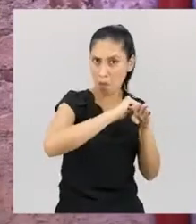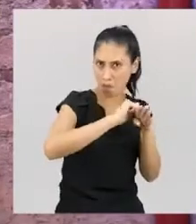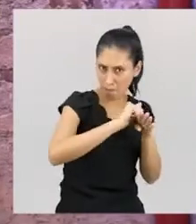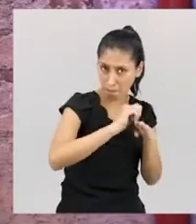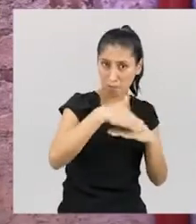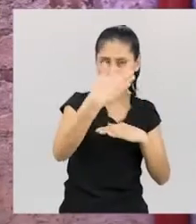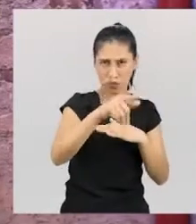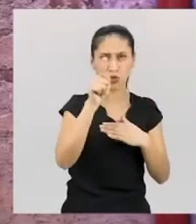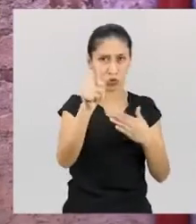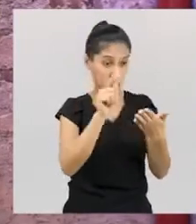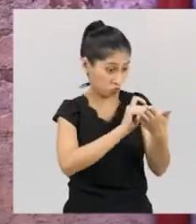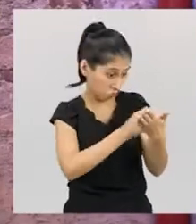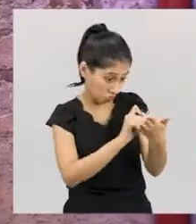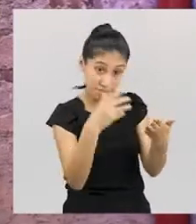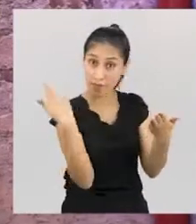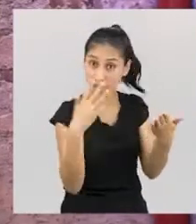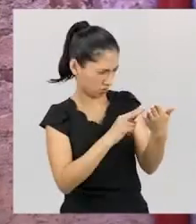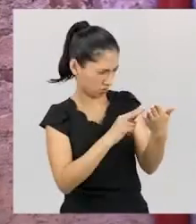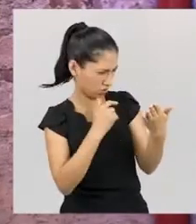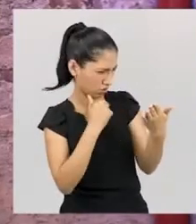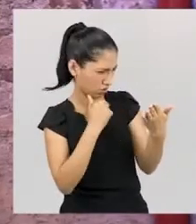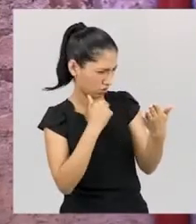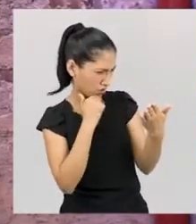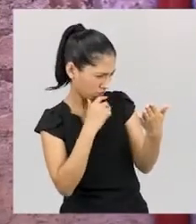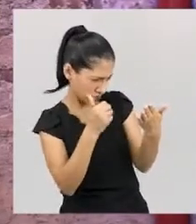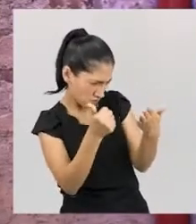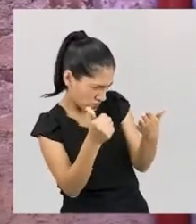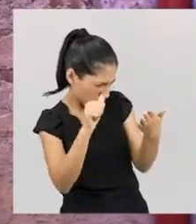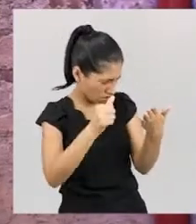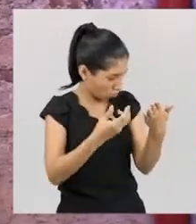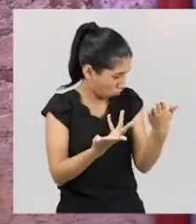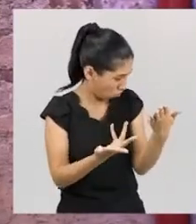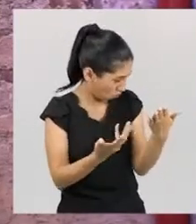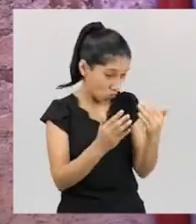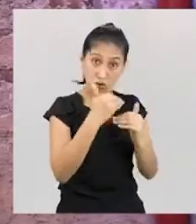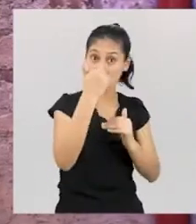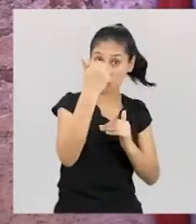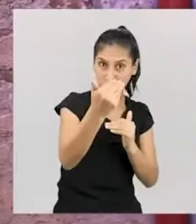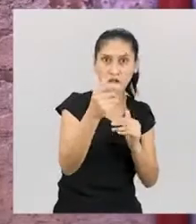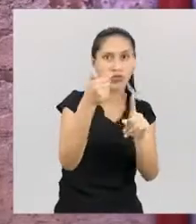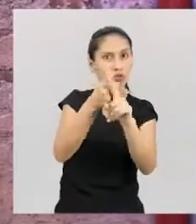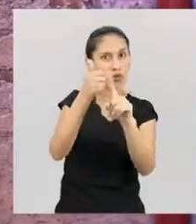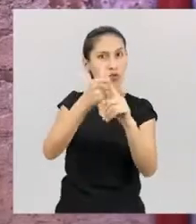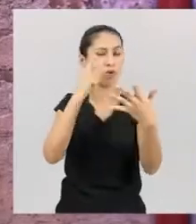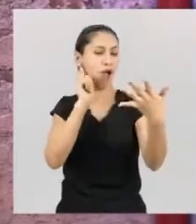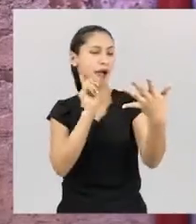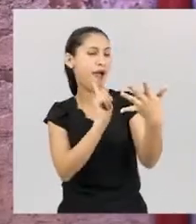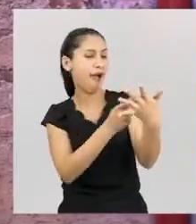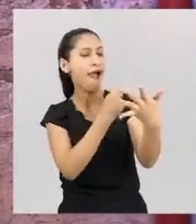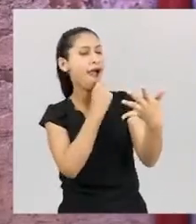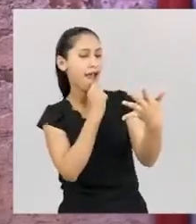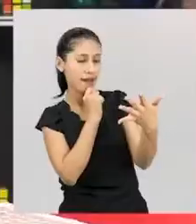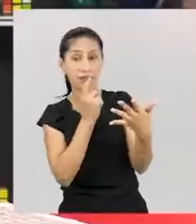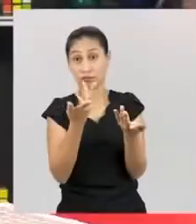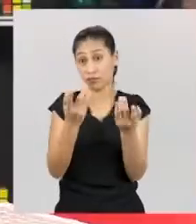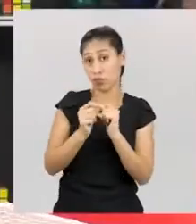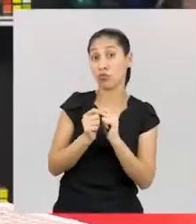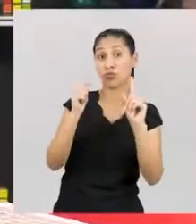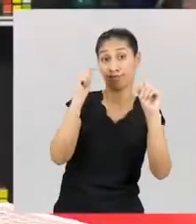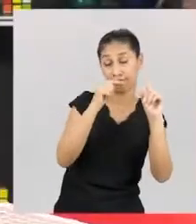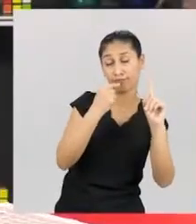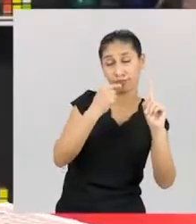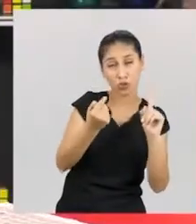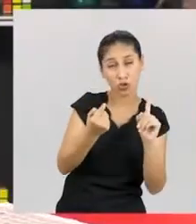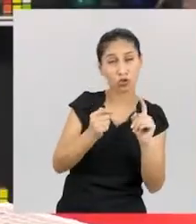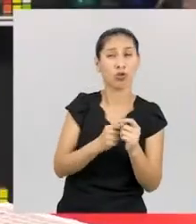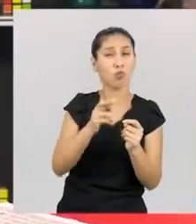algoritmos. Verificar la solución. Se cuestiona lo que se hizo y se procede a la verificación. Como Polya